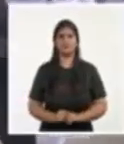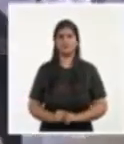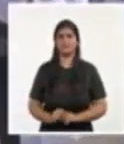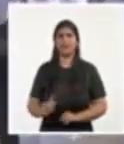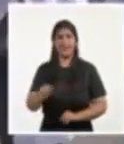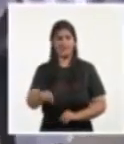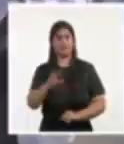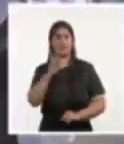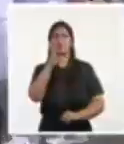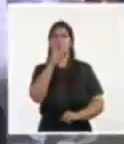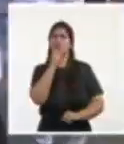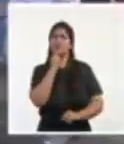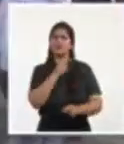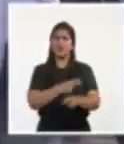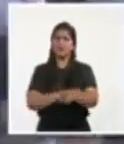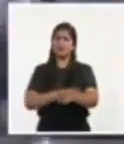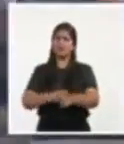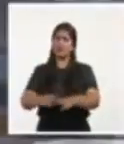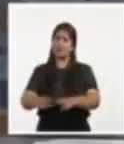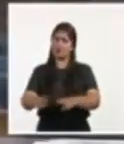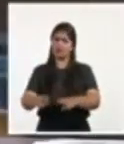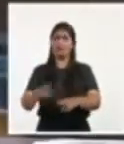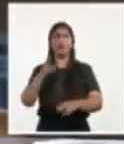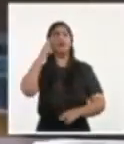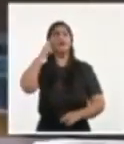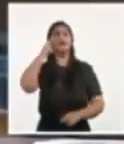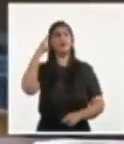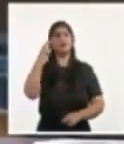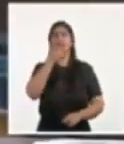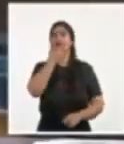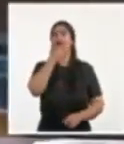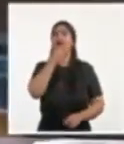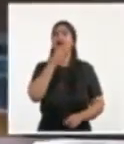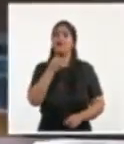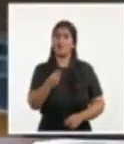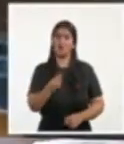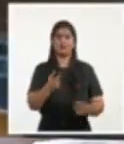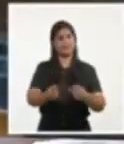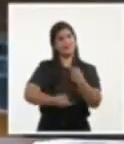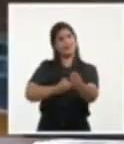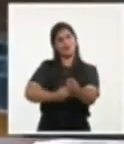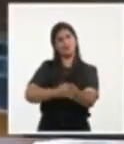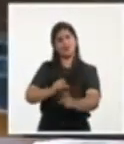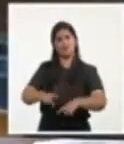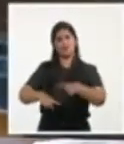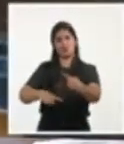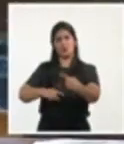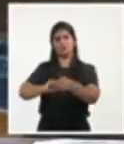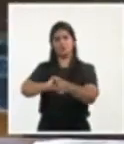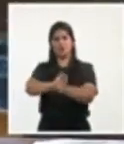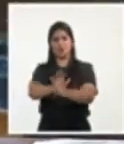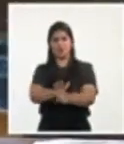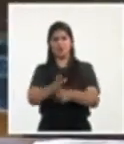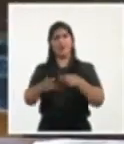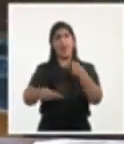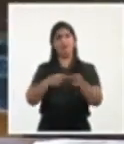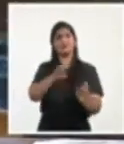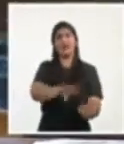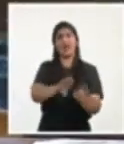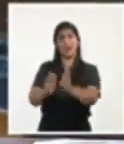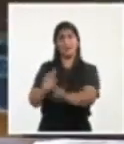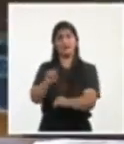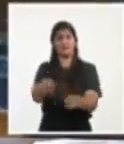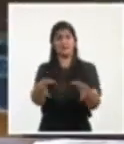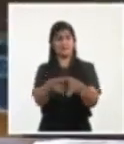todo lo que ha pasado en la epidemia, habrá que de alguna manera hacerle una parte por lo que han representado